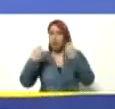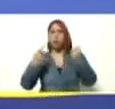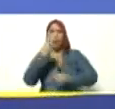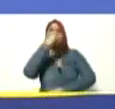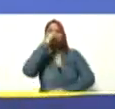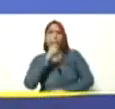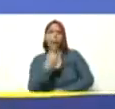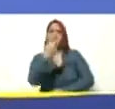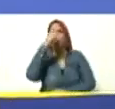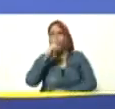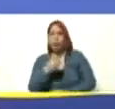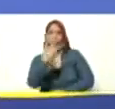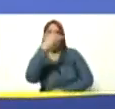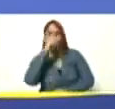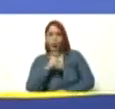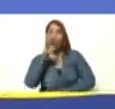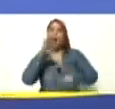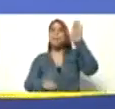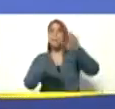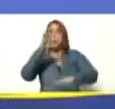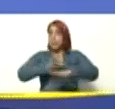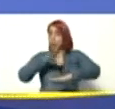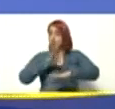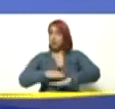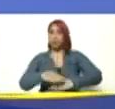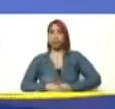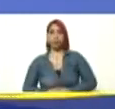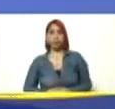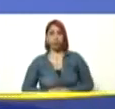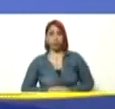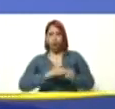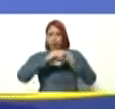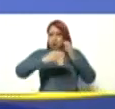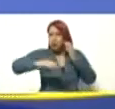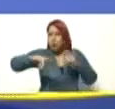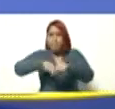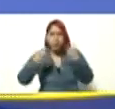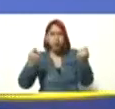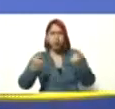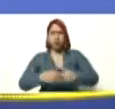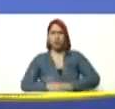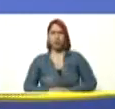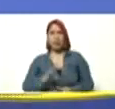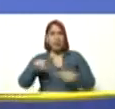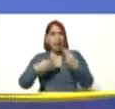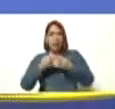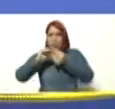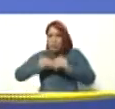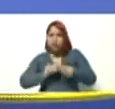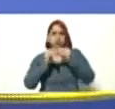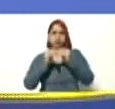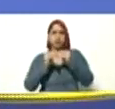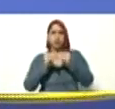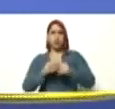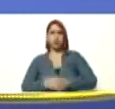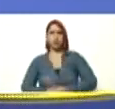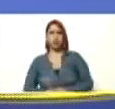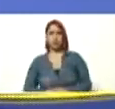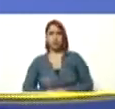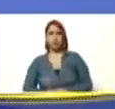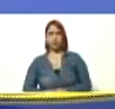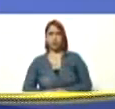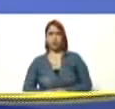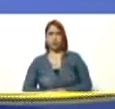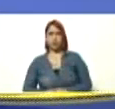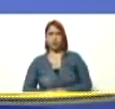dos años, tres años, como a veces sucede. Una cañería rota que nadie la repara.